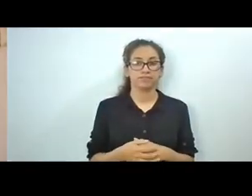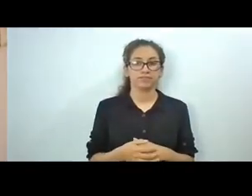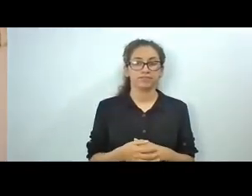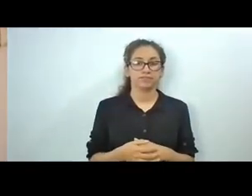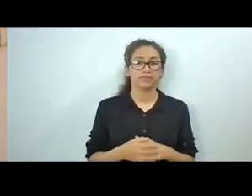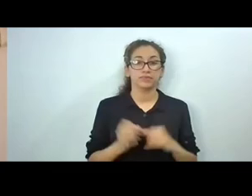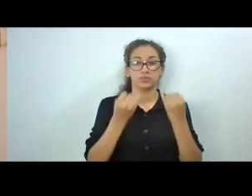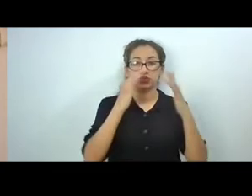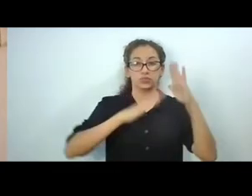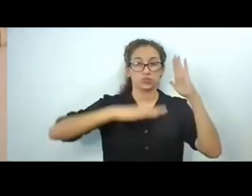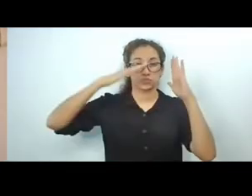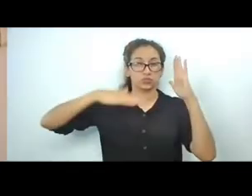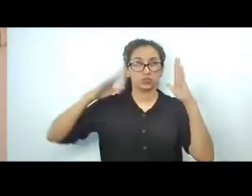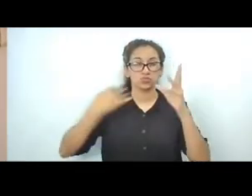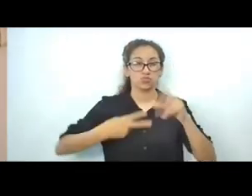índices de normalidad